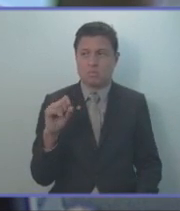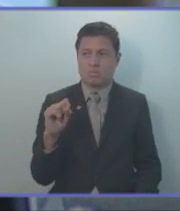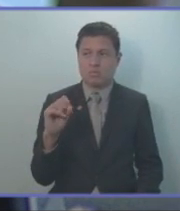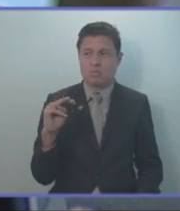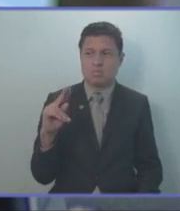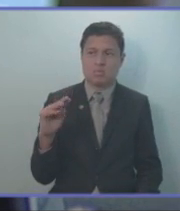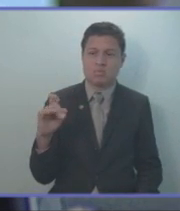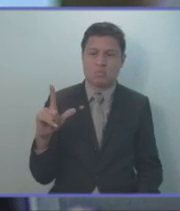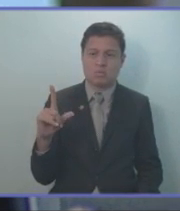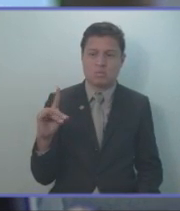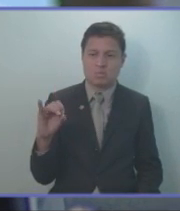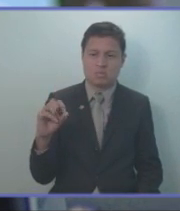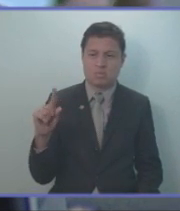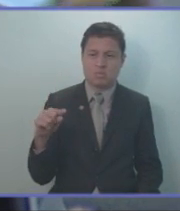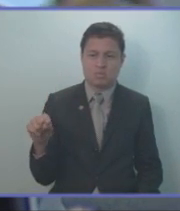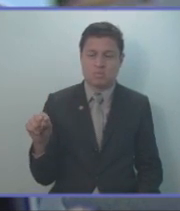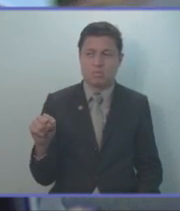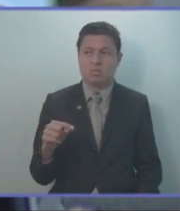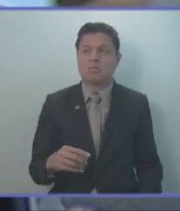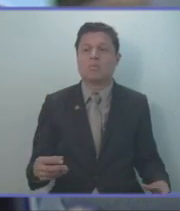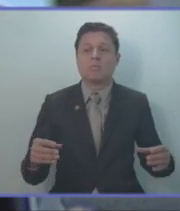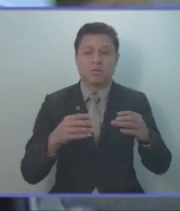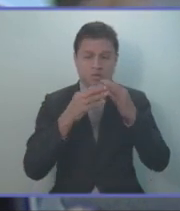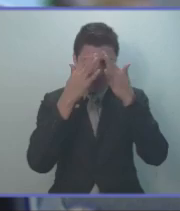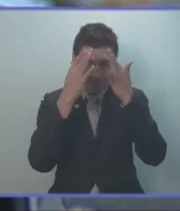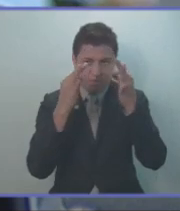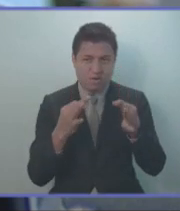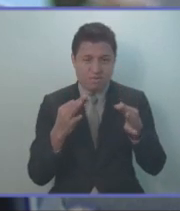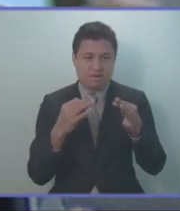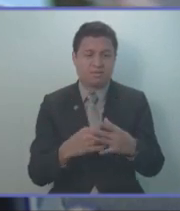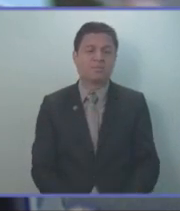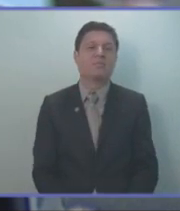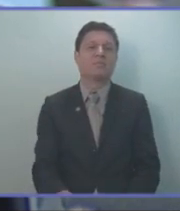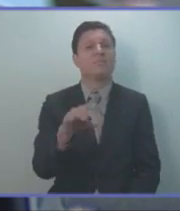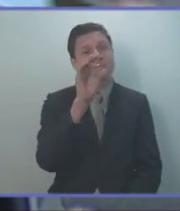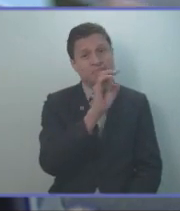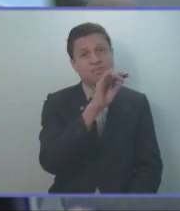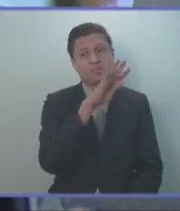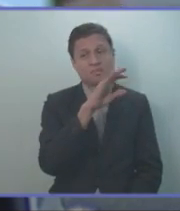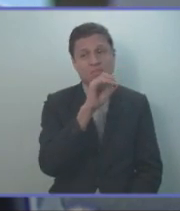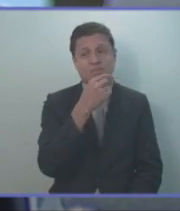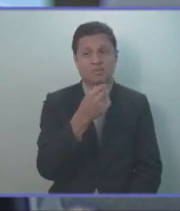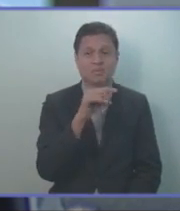Manuel Díaz. Dictamen número